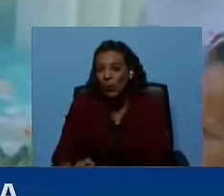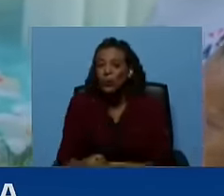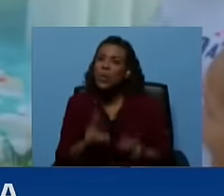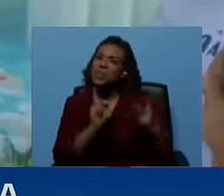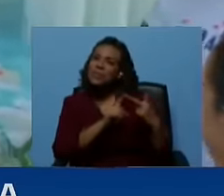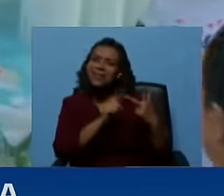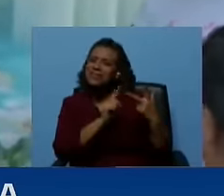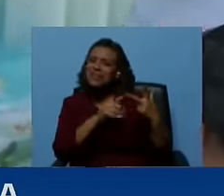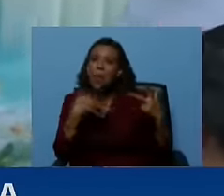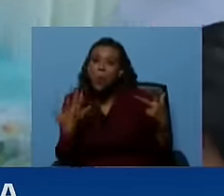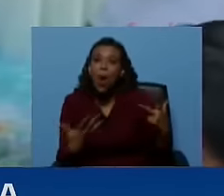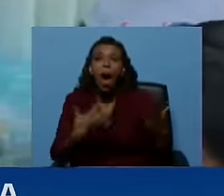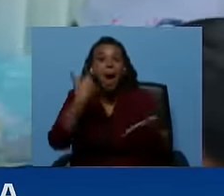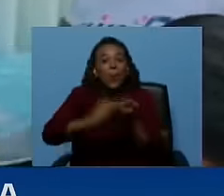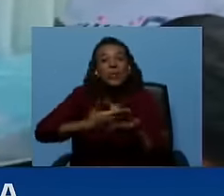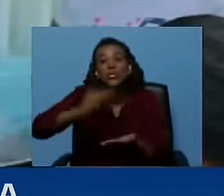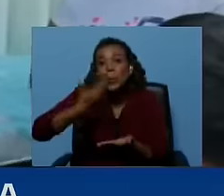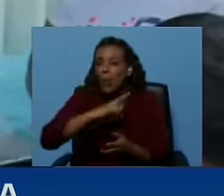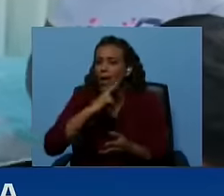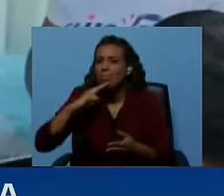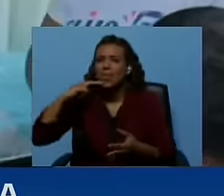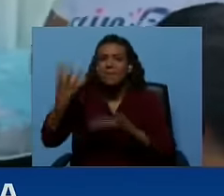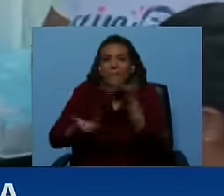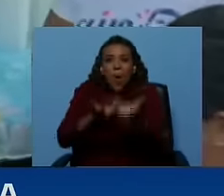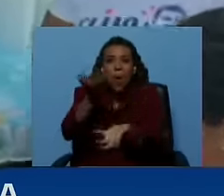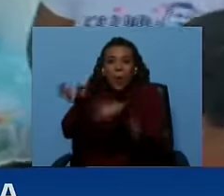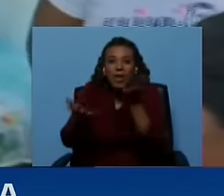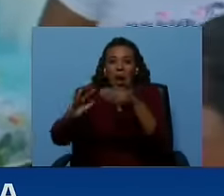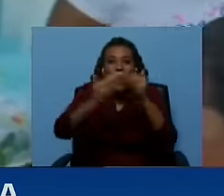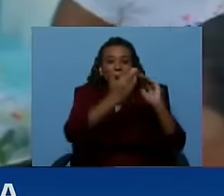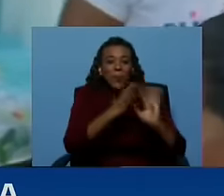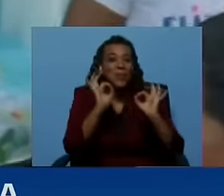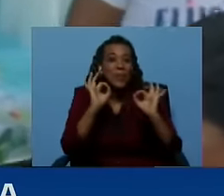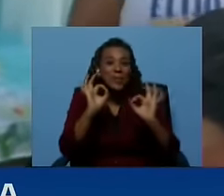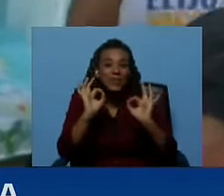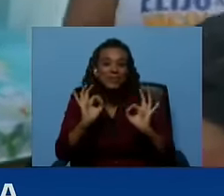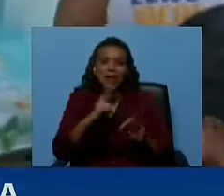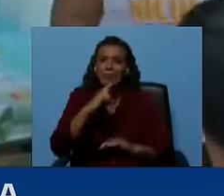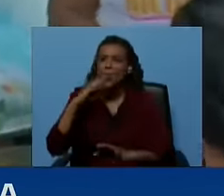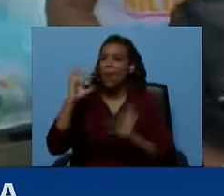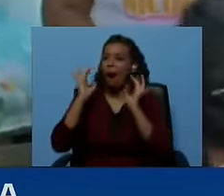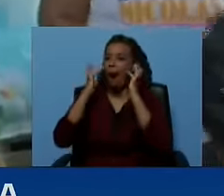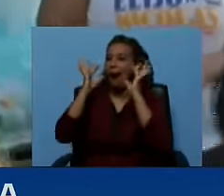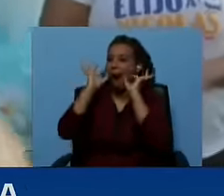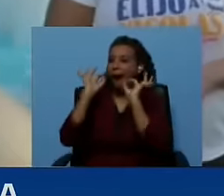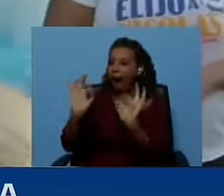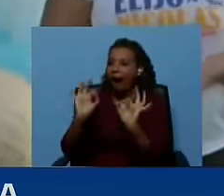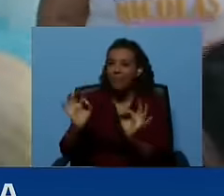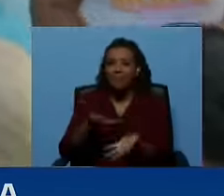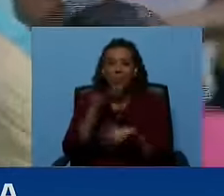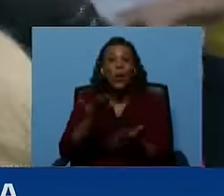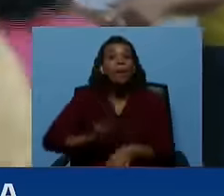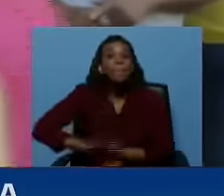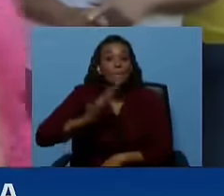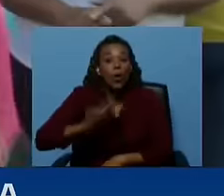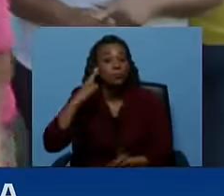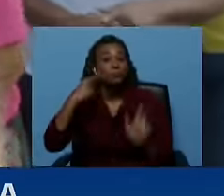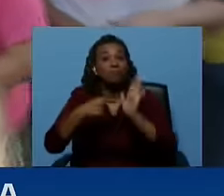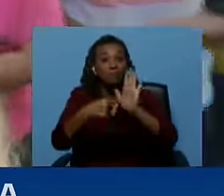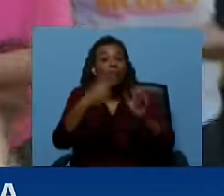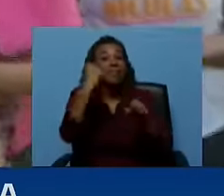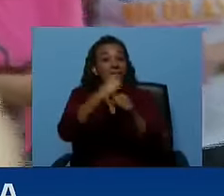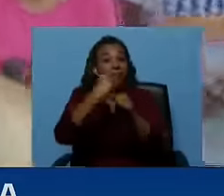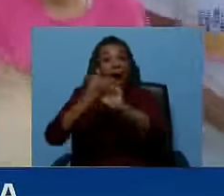tercero porque yo creo que va a probar esa rica sopa que le está preparando la comunidad y que se ve buenísima de verdad que importantísimo lo que es el